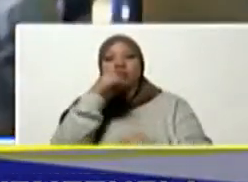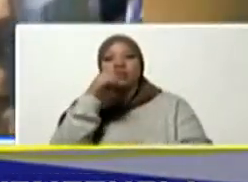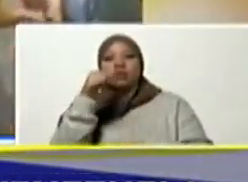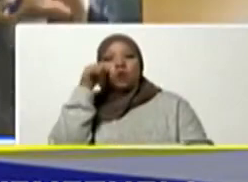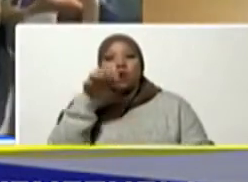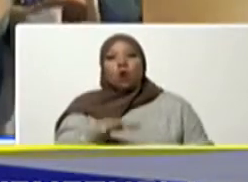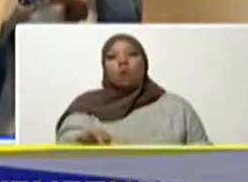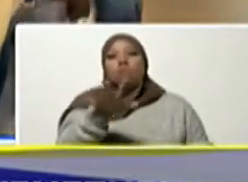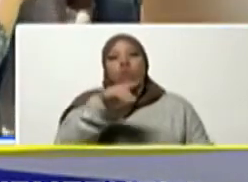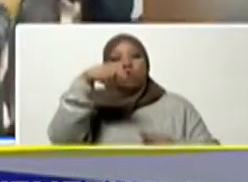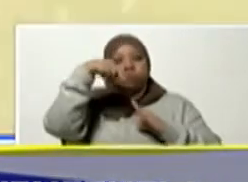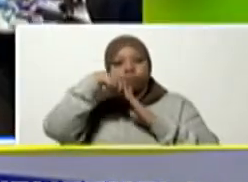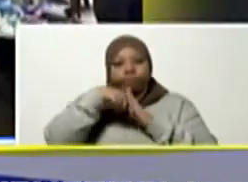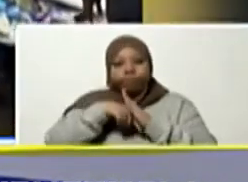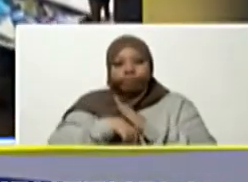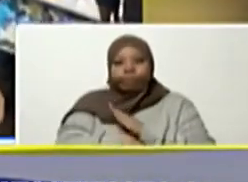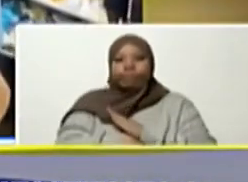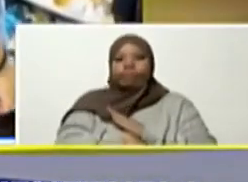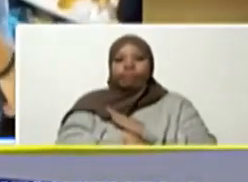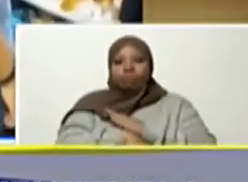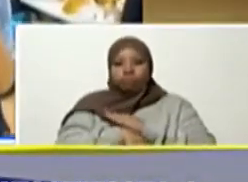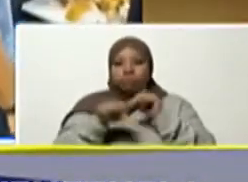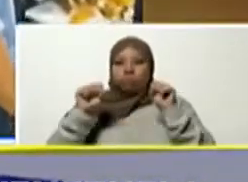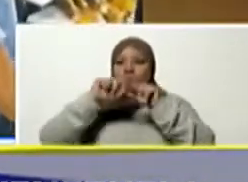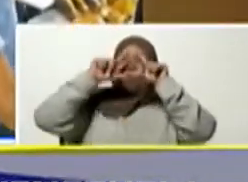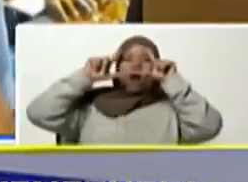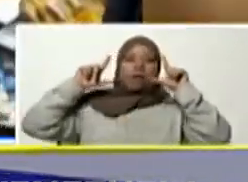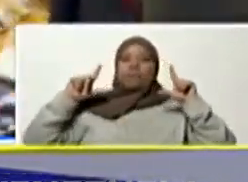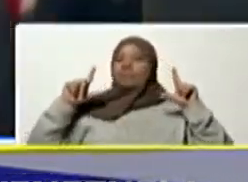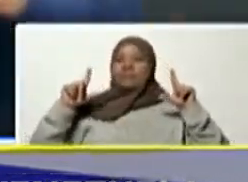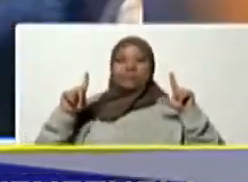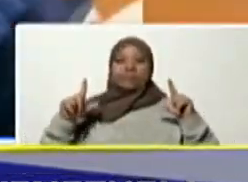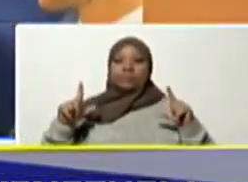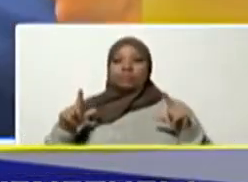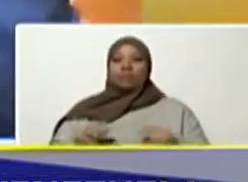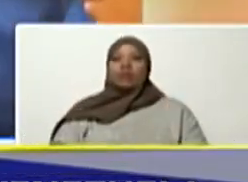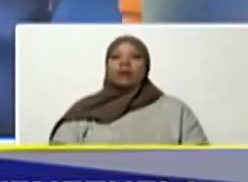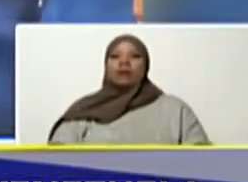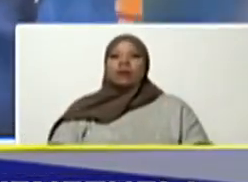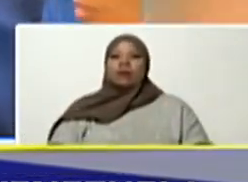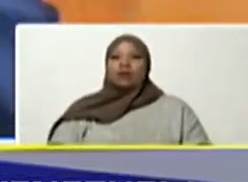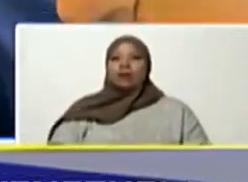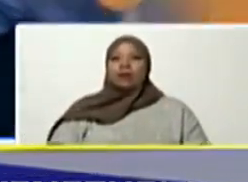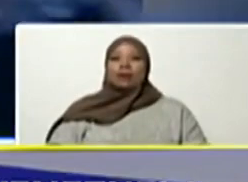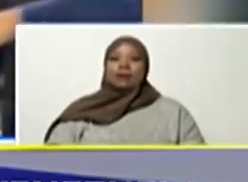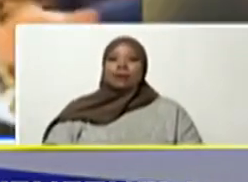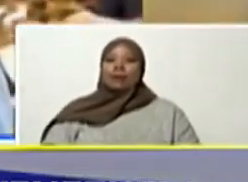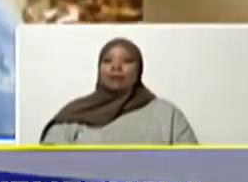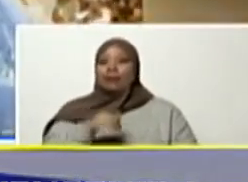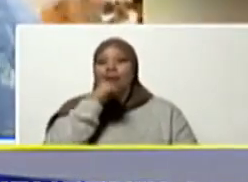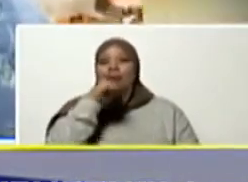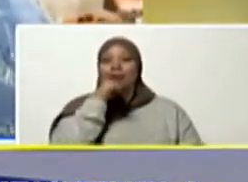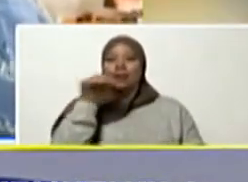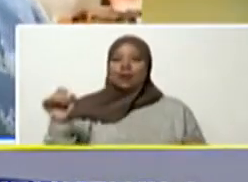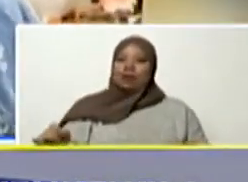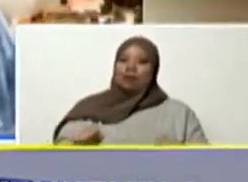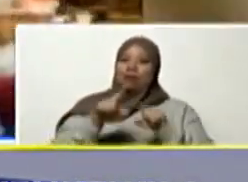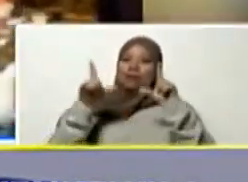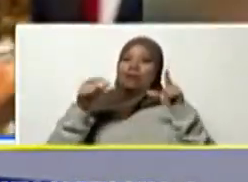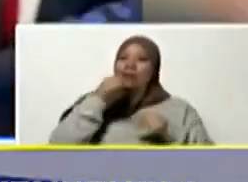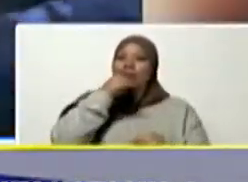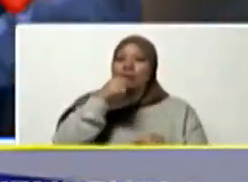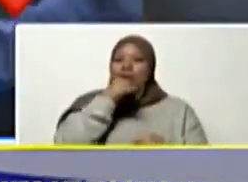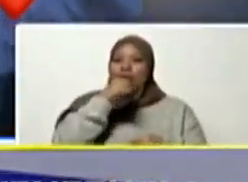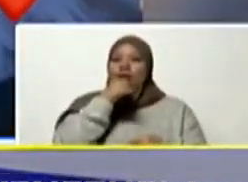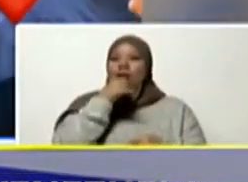los pueblos. Impresionante. De verdad que impresionante. Compañero Ignacio